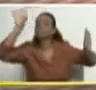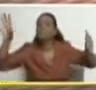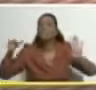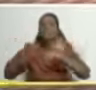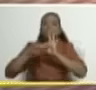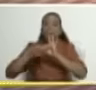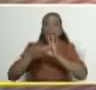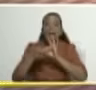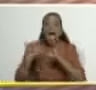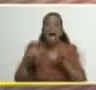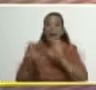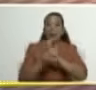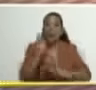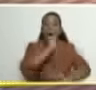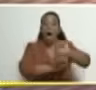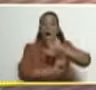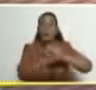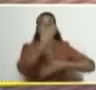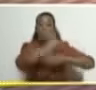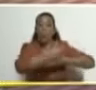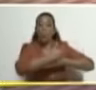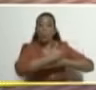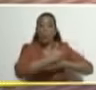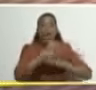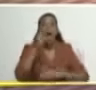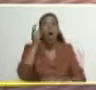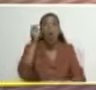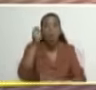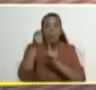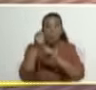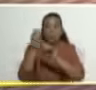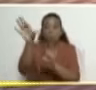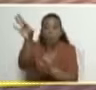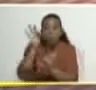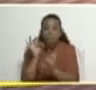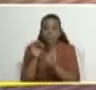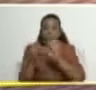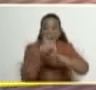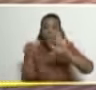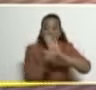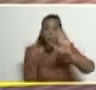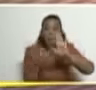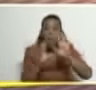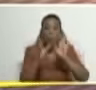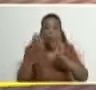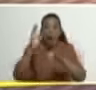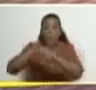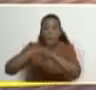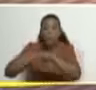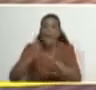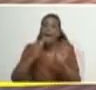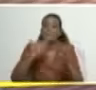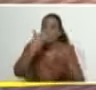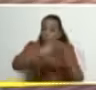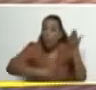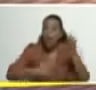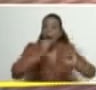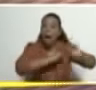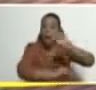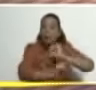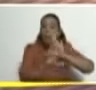Tenemos la ley antibloqueo que tiene carácter constitucional y anuncio que en el marco de la ley